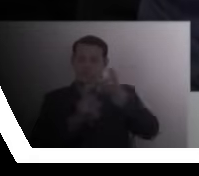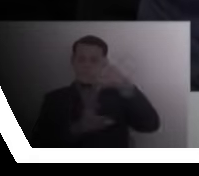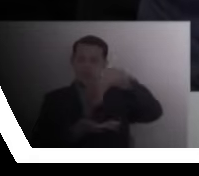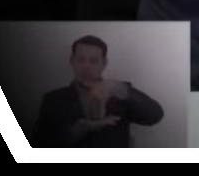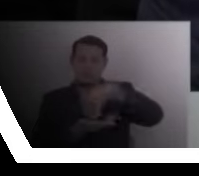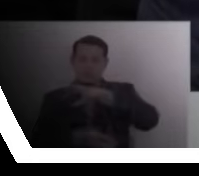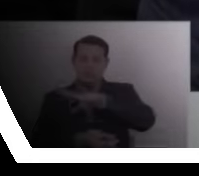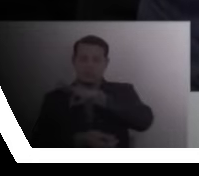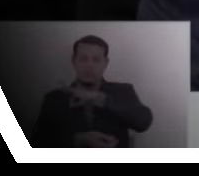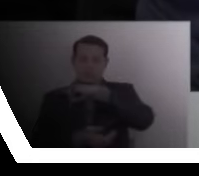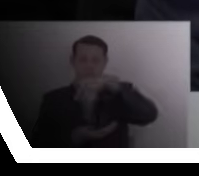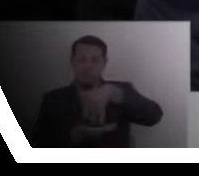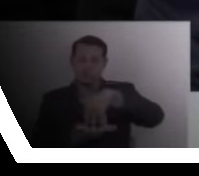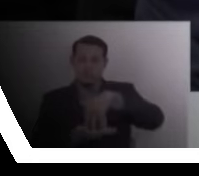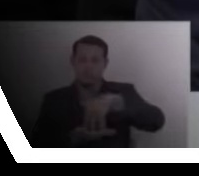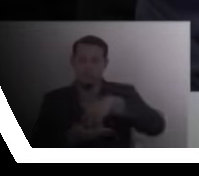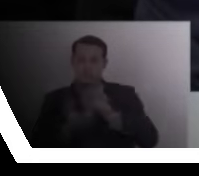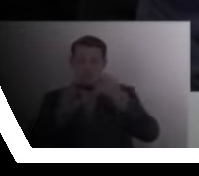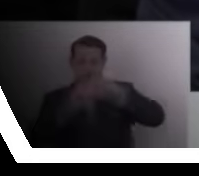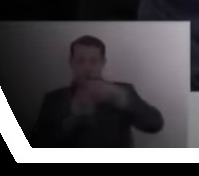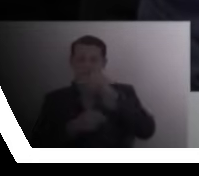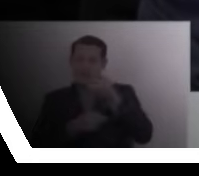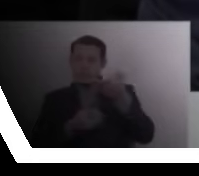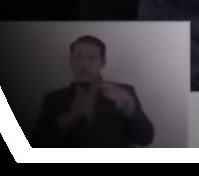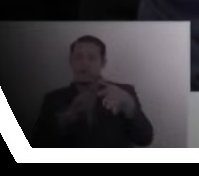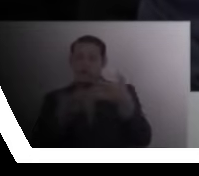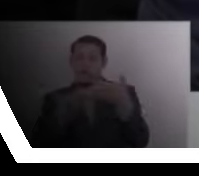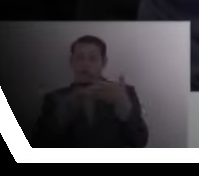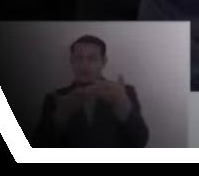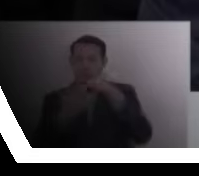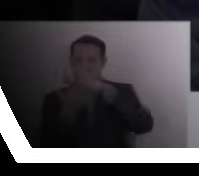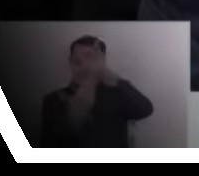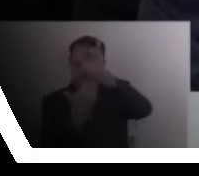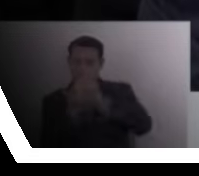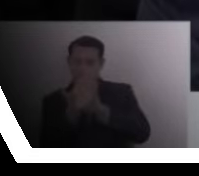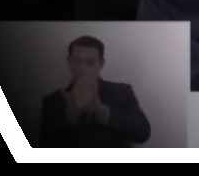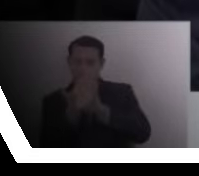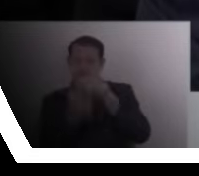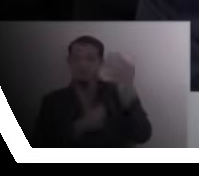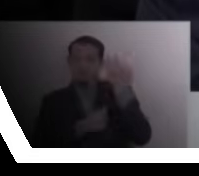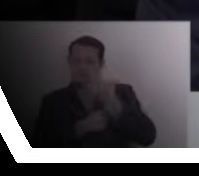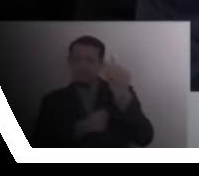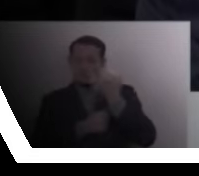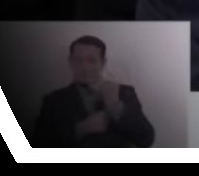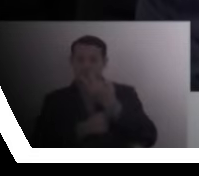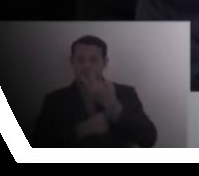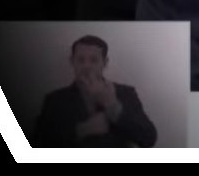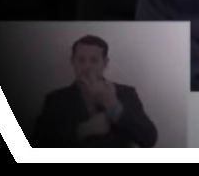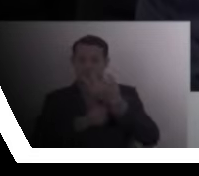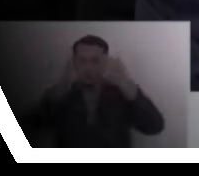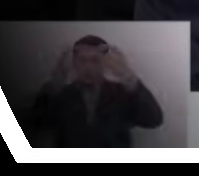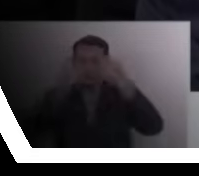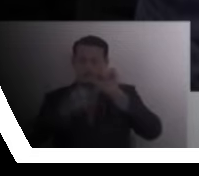población todos esos recursos están incorporando para aquellos proyectos para aquellas necesidades para los